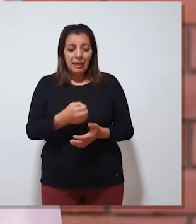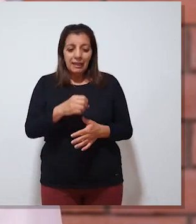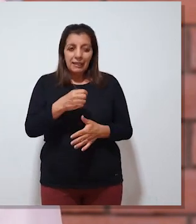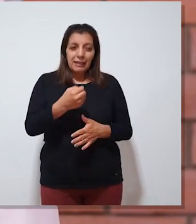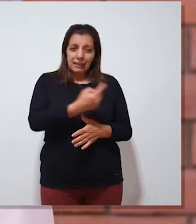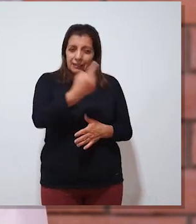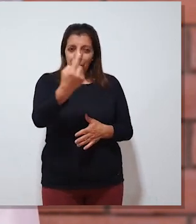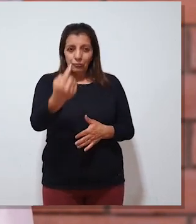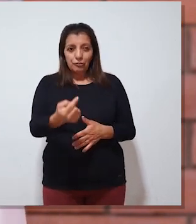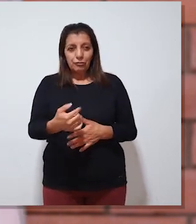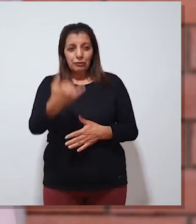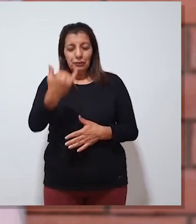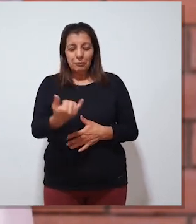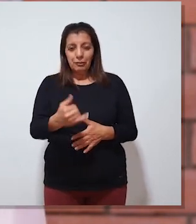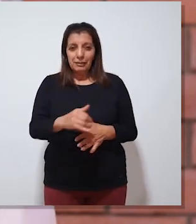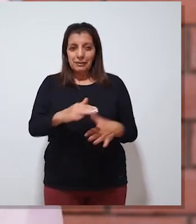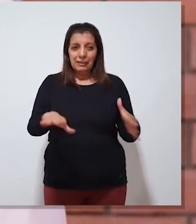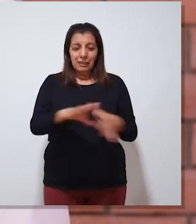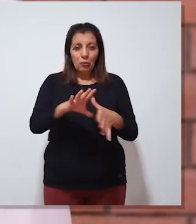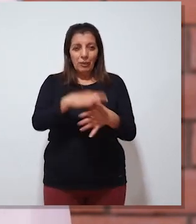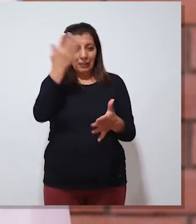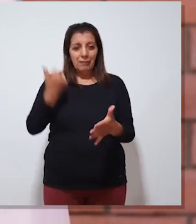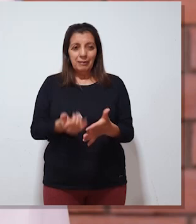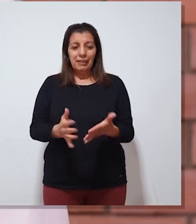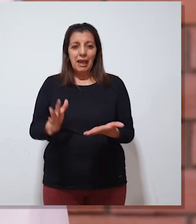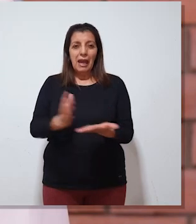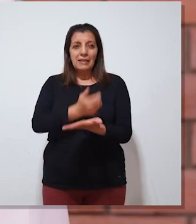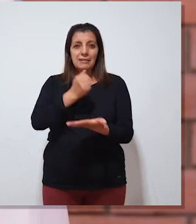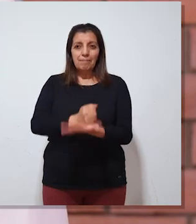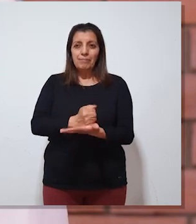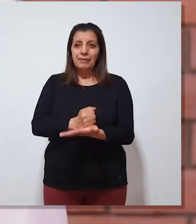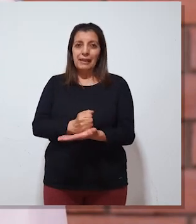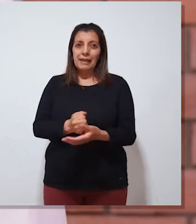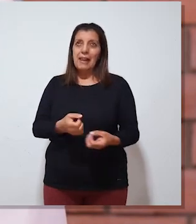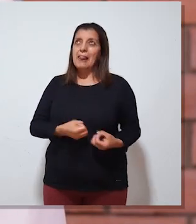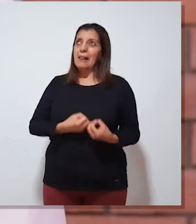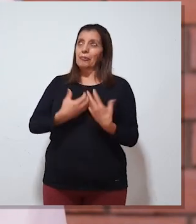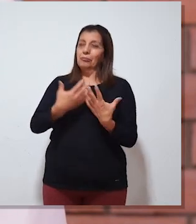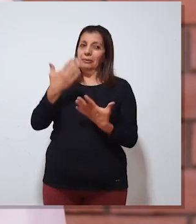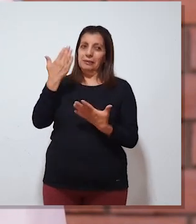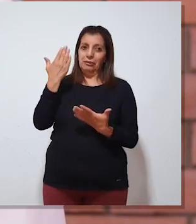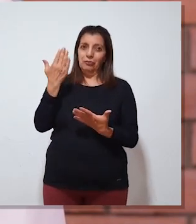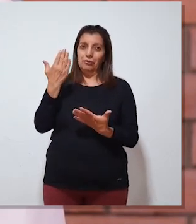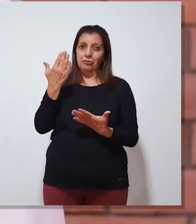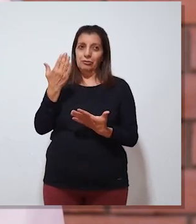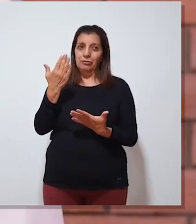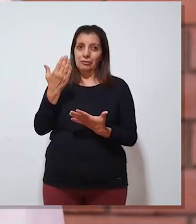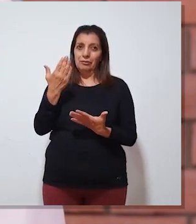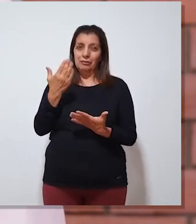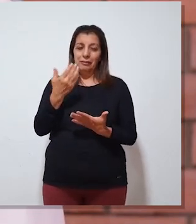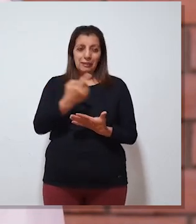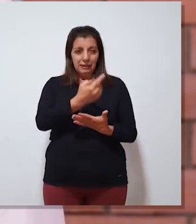fielmente desde el amor, esta condición de hijos que nos hermana en el Señor. Por